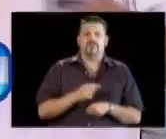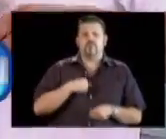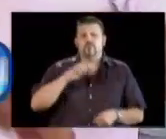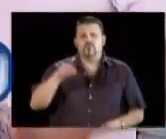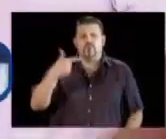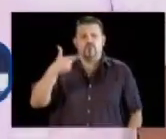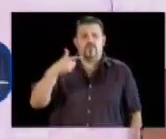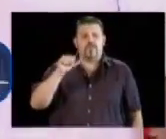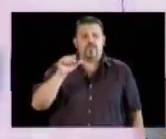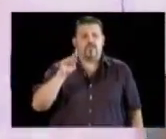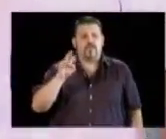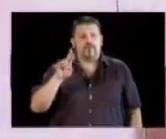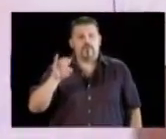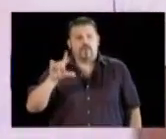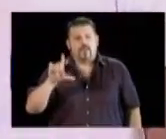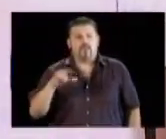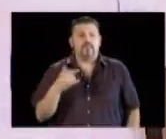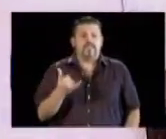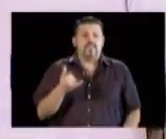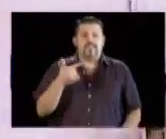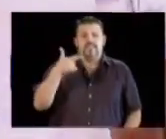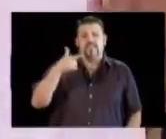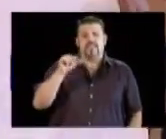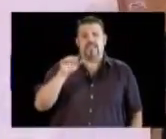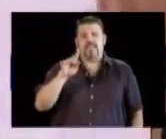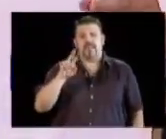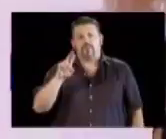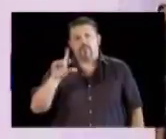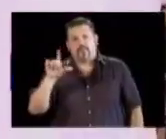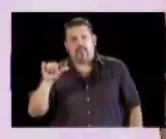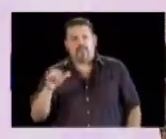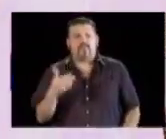Gabriel y Gabriela Saucedo. Nosotros,